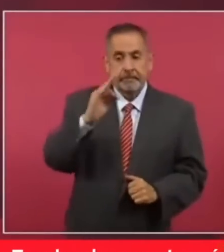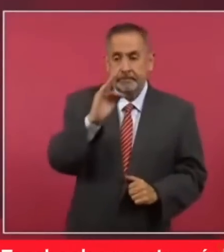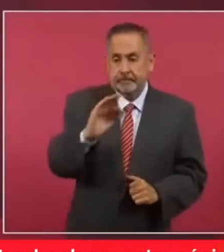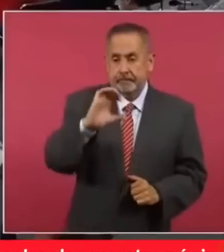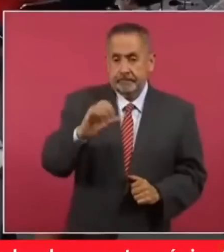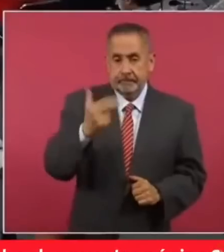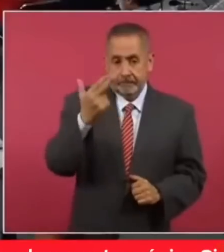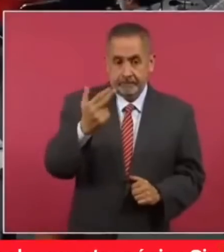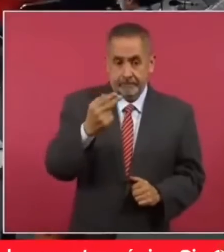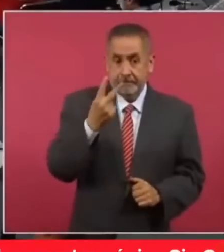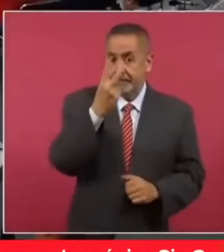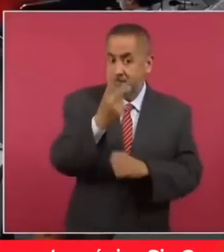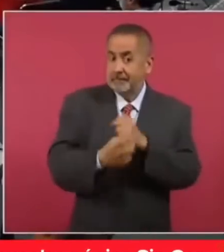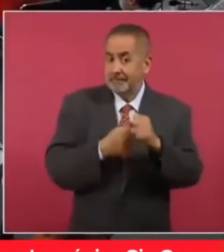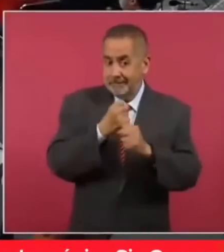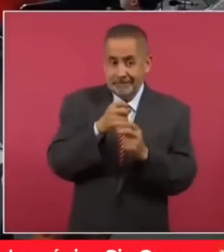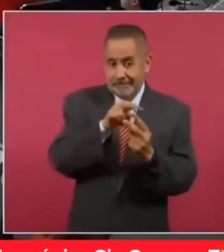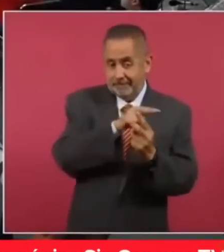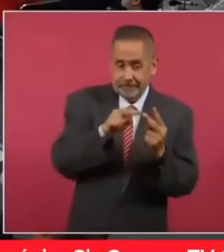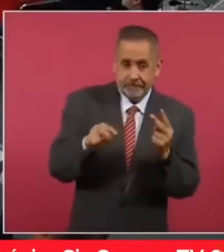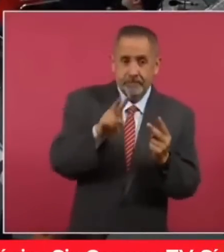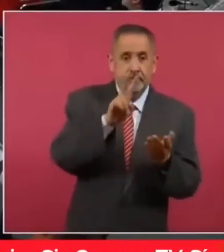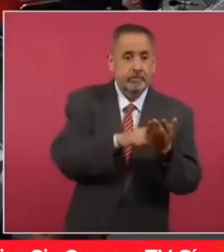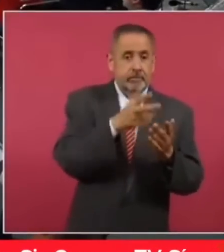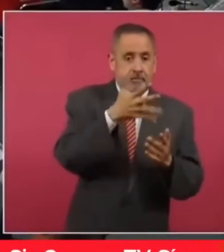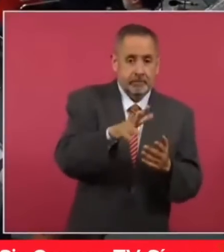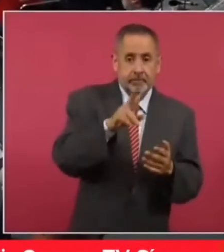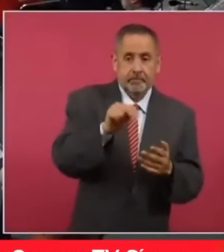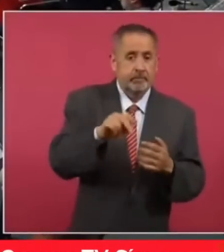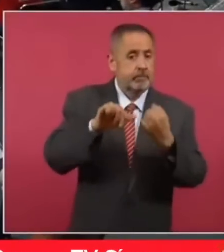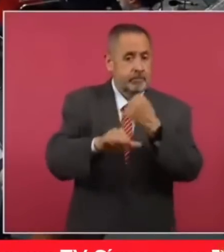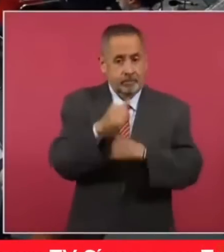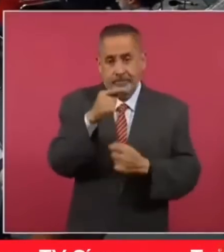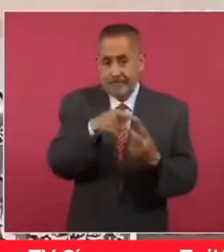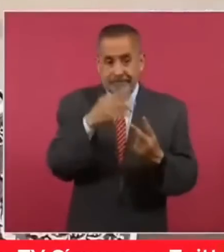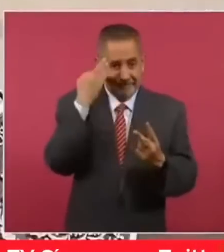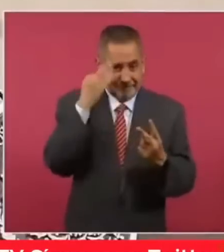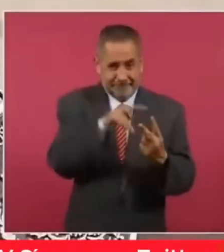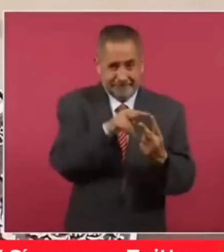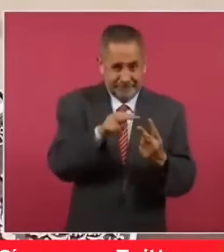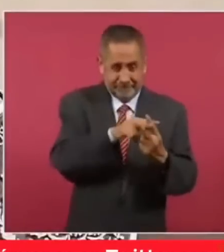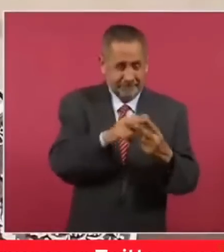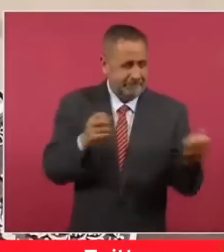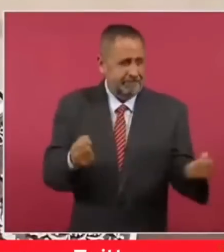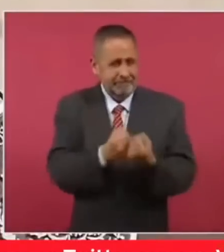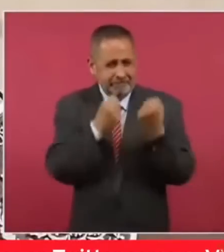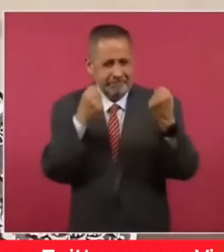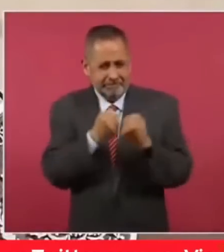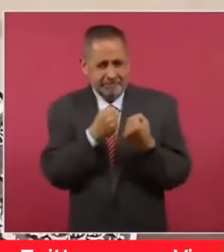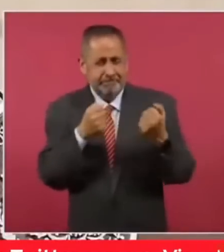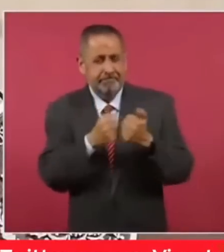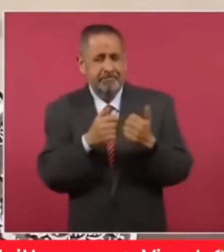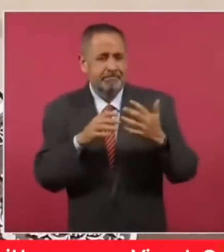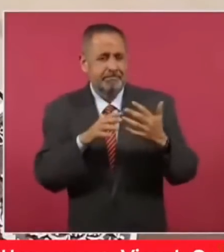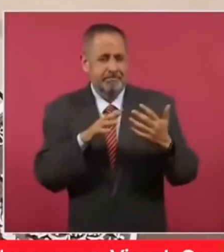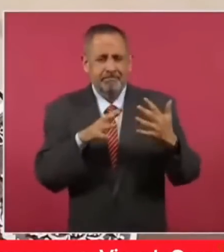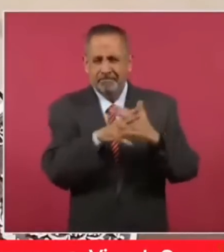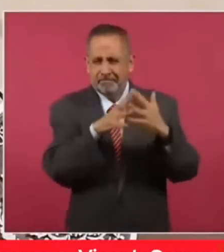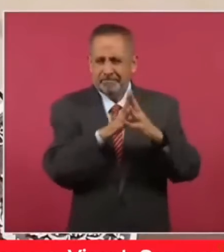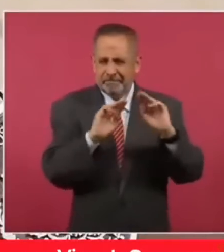sobre todo 2 años, 2010, 2011, en los enfrentamientos con la